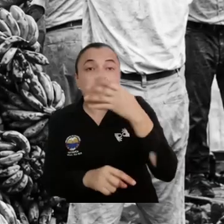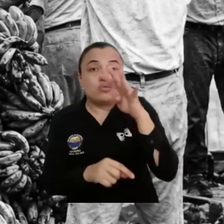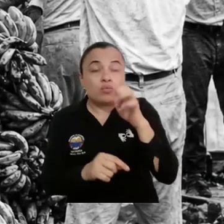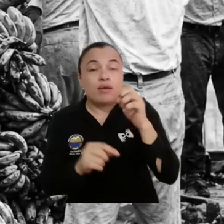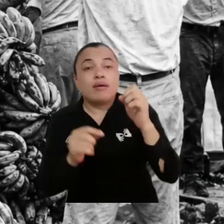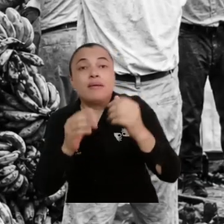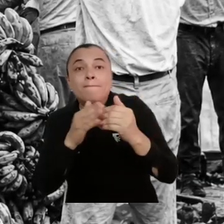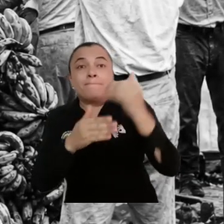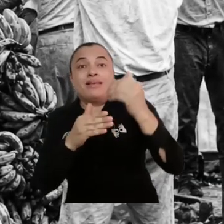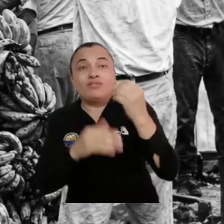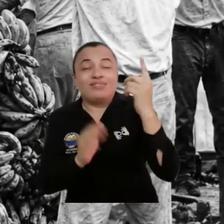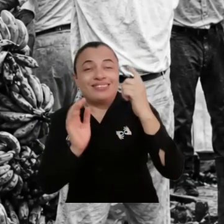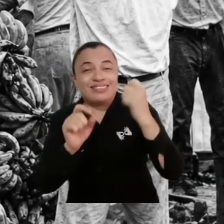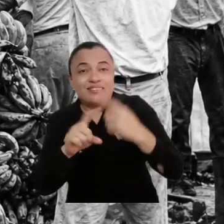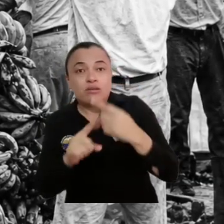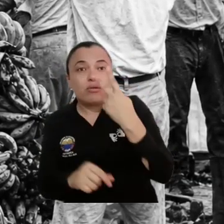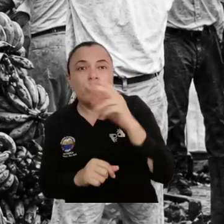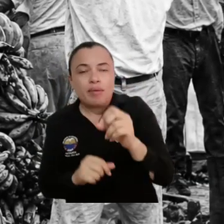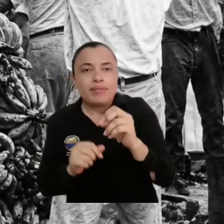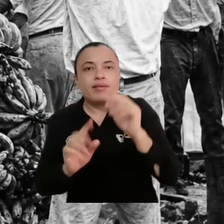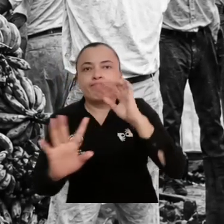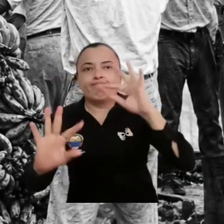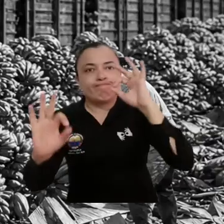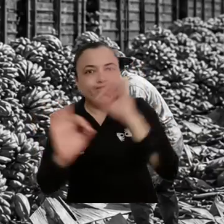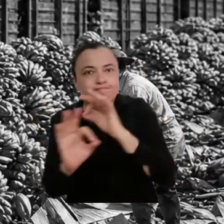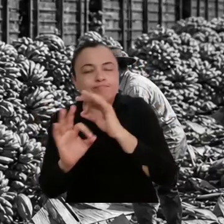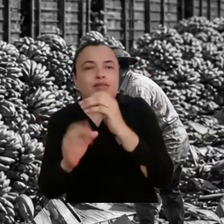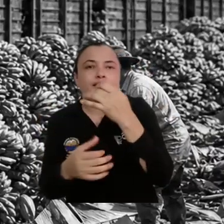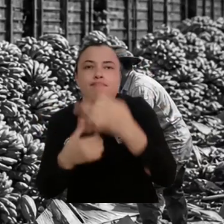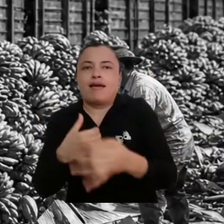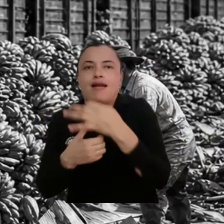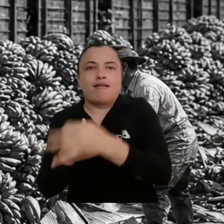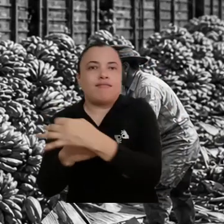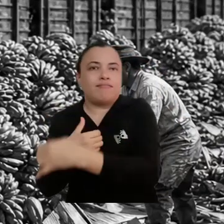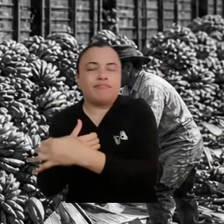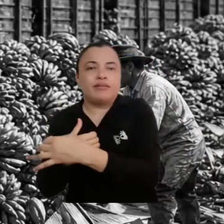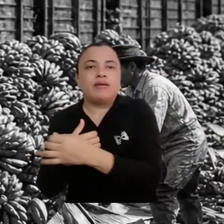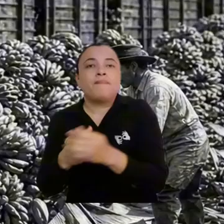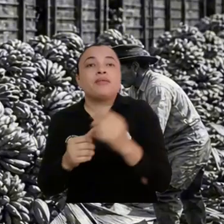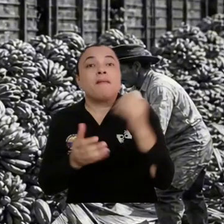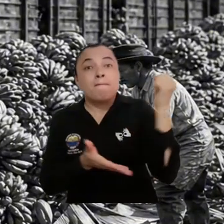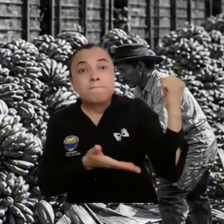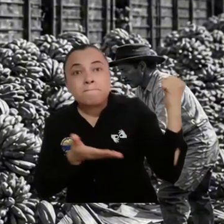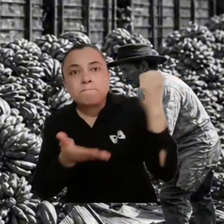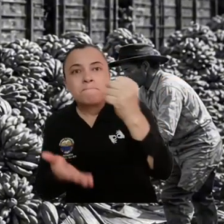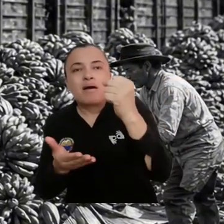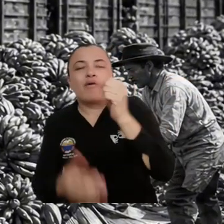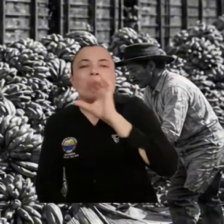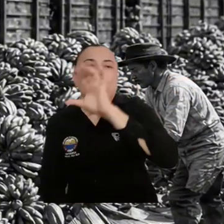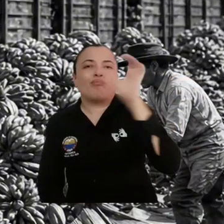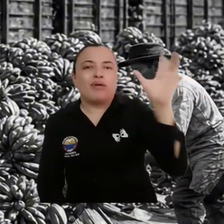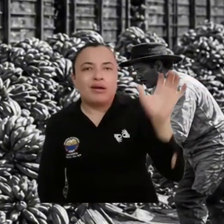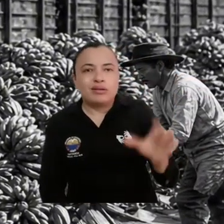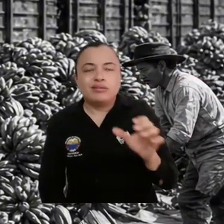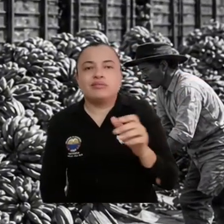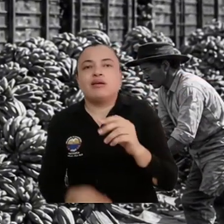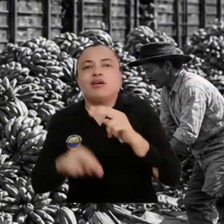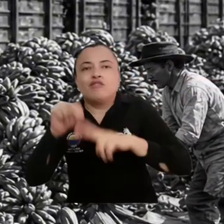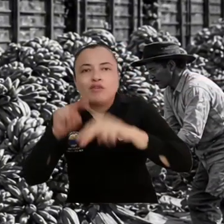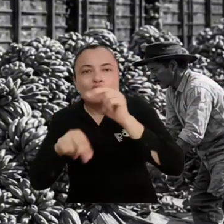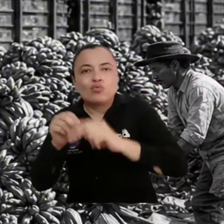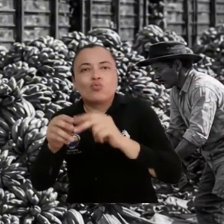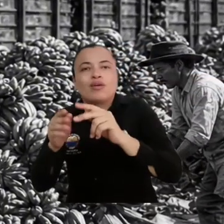enclave bananero. La inversión extranjera, la infraestructura ferroviaria, los puertos y las rutas